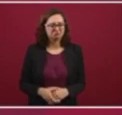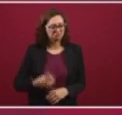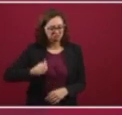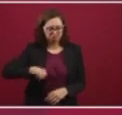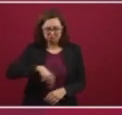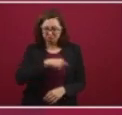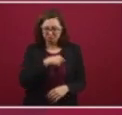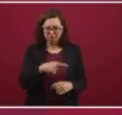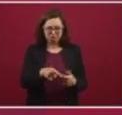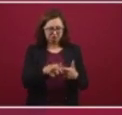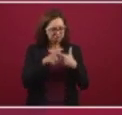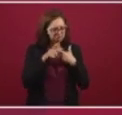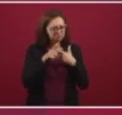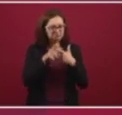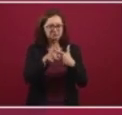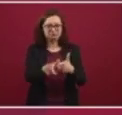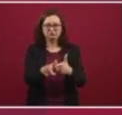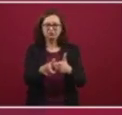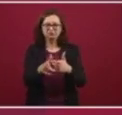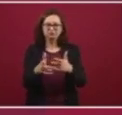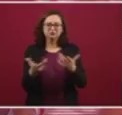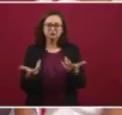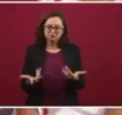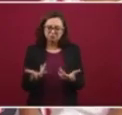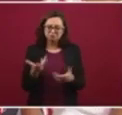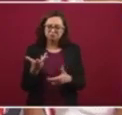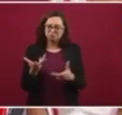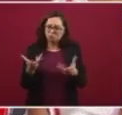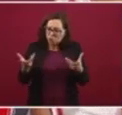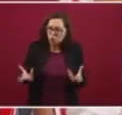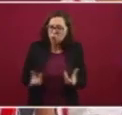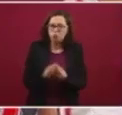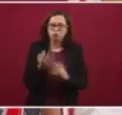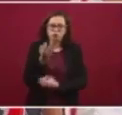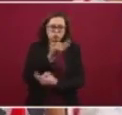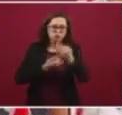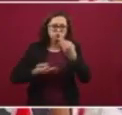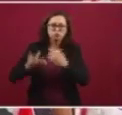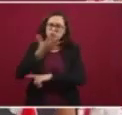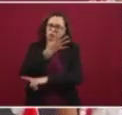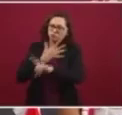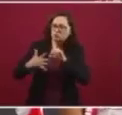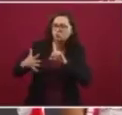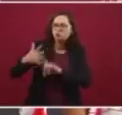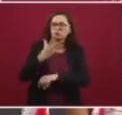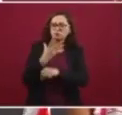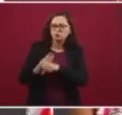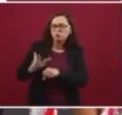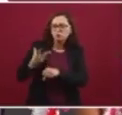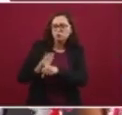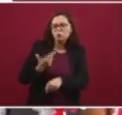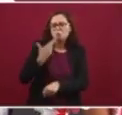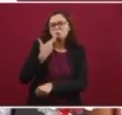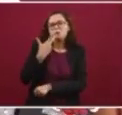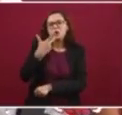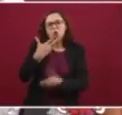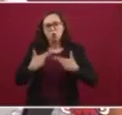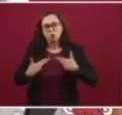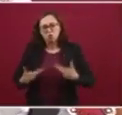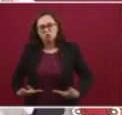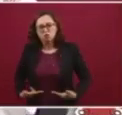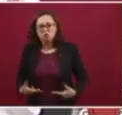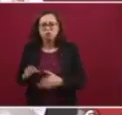buscando construir entre todos una sociedad mejor, más humana, más fraterna, más